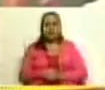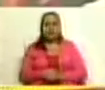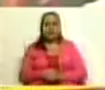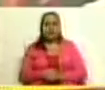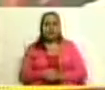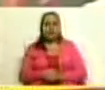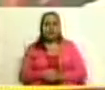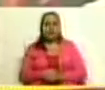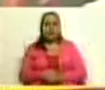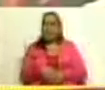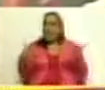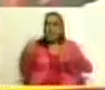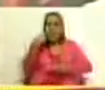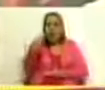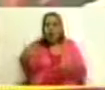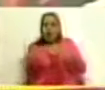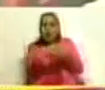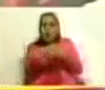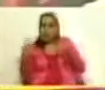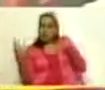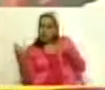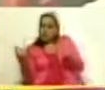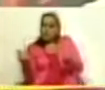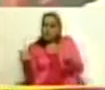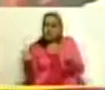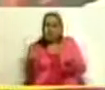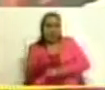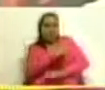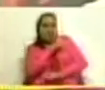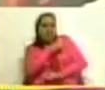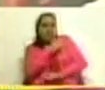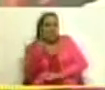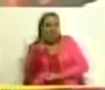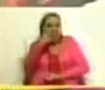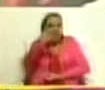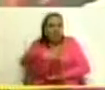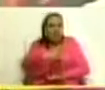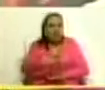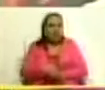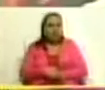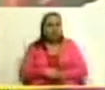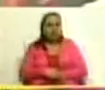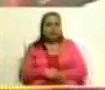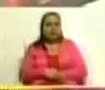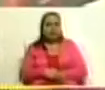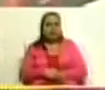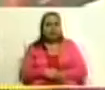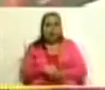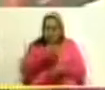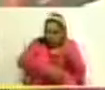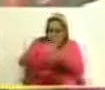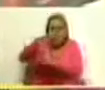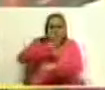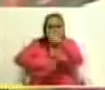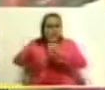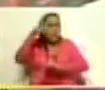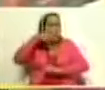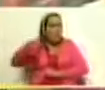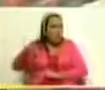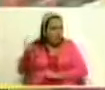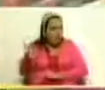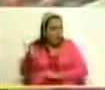¿Qué dijeron los apellidos? Para entonces, salieron a defender al pueblo.